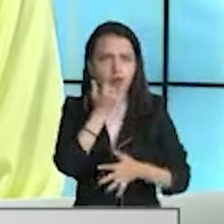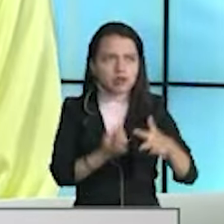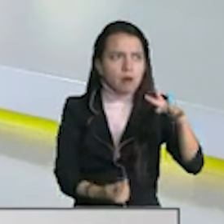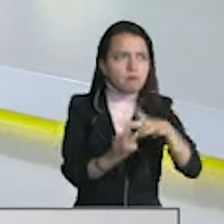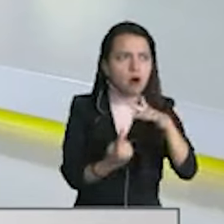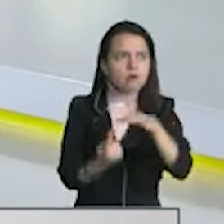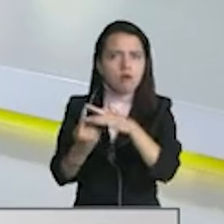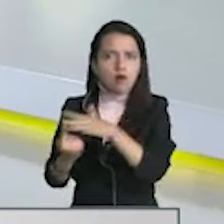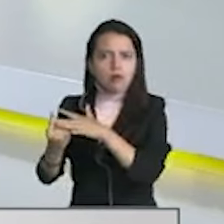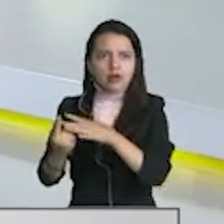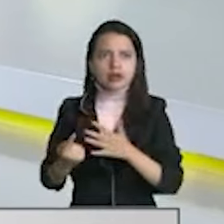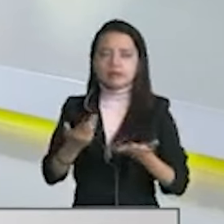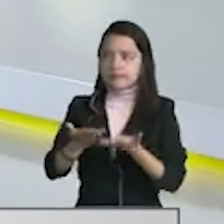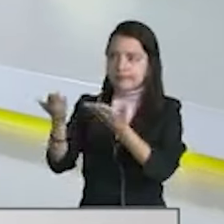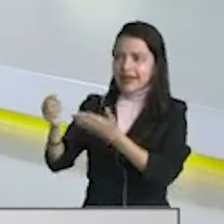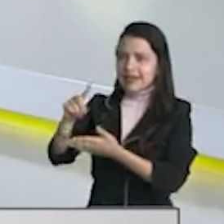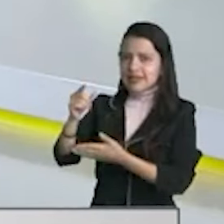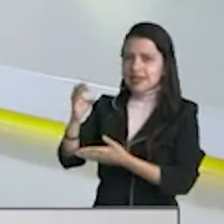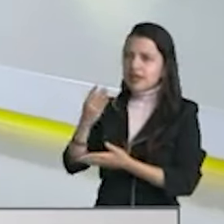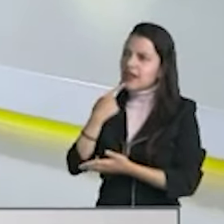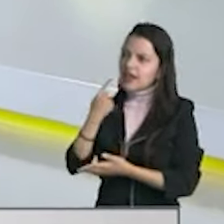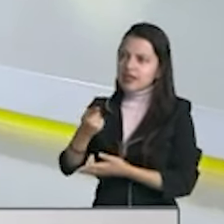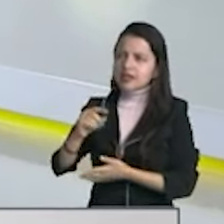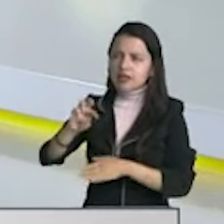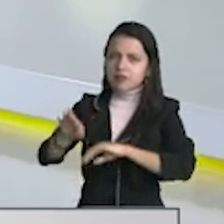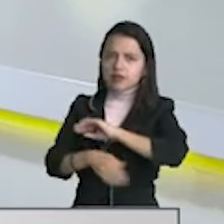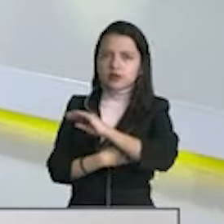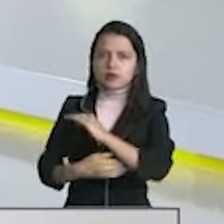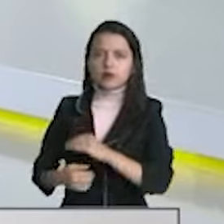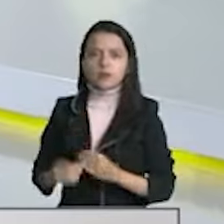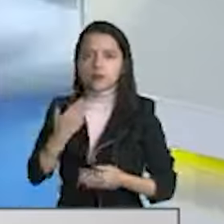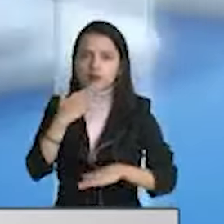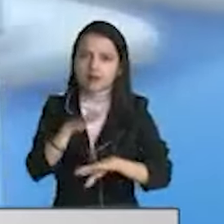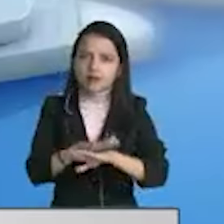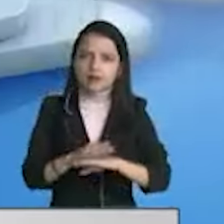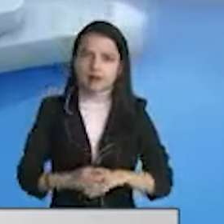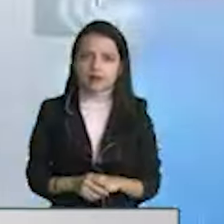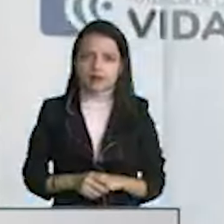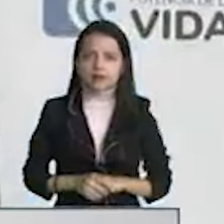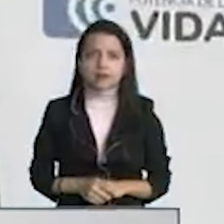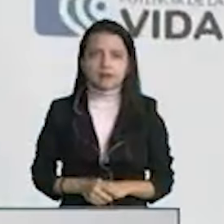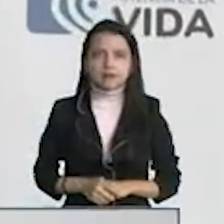de las disidencias. Estilo Vegas, ¿qué dice el ministro? Buenas tardes.